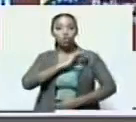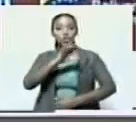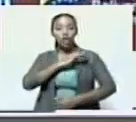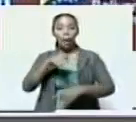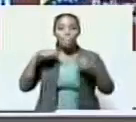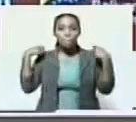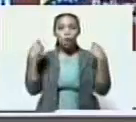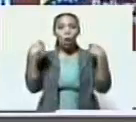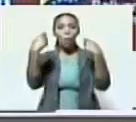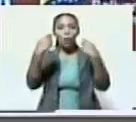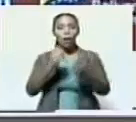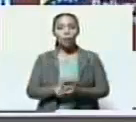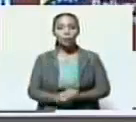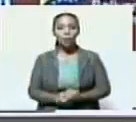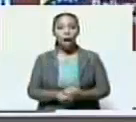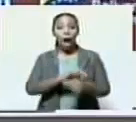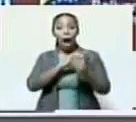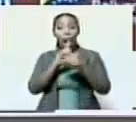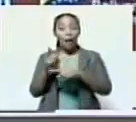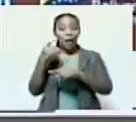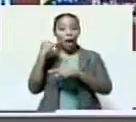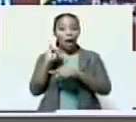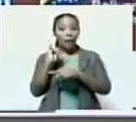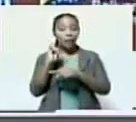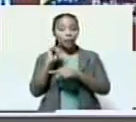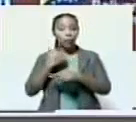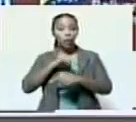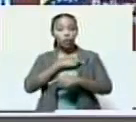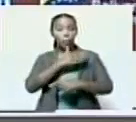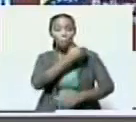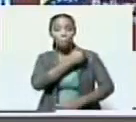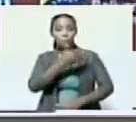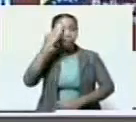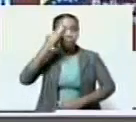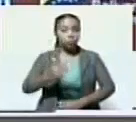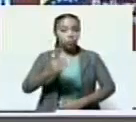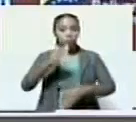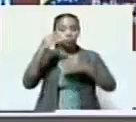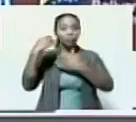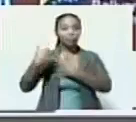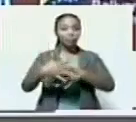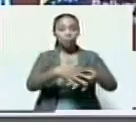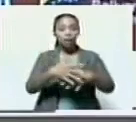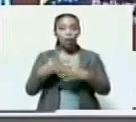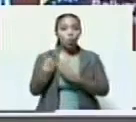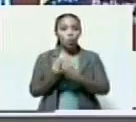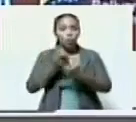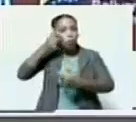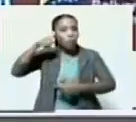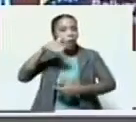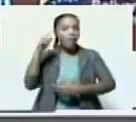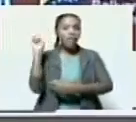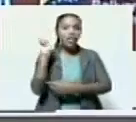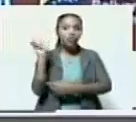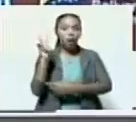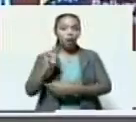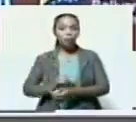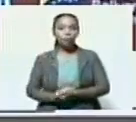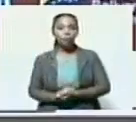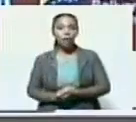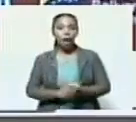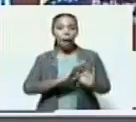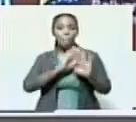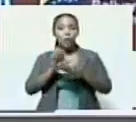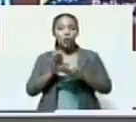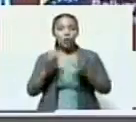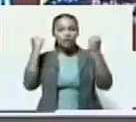popular. Allí estuvimos, nuestros soldados, nuestras soldadas, acompañando al pueblo de Venezuela en